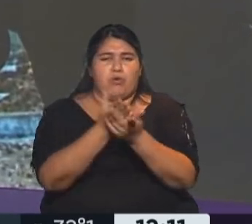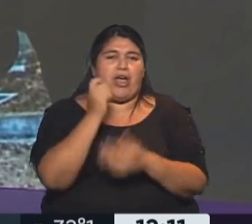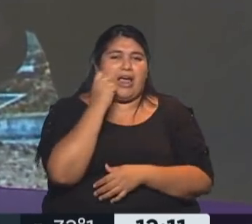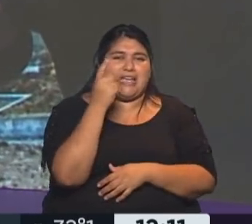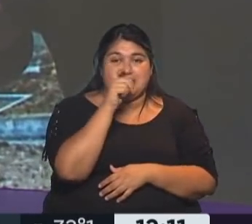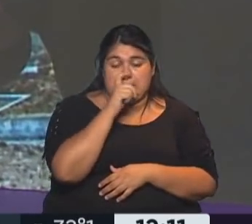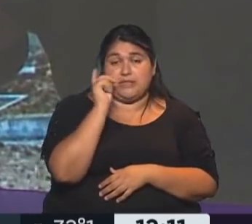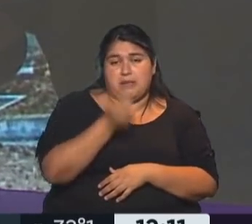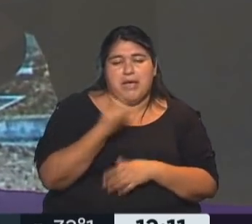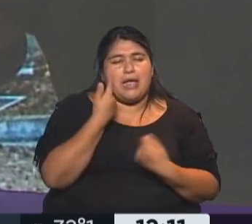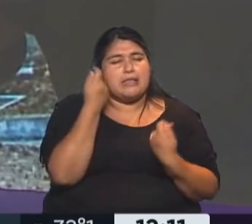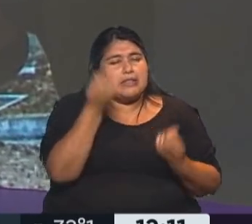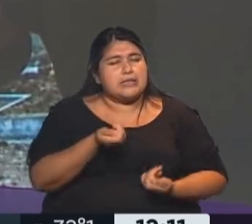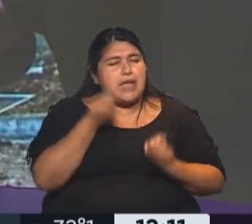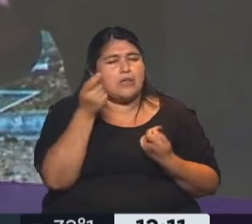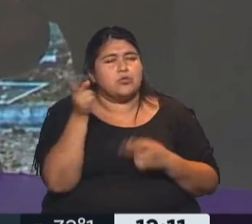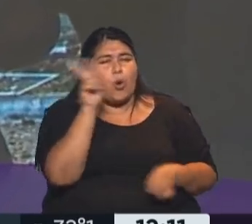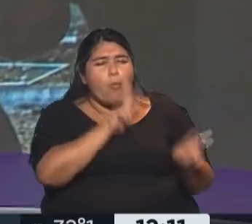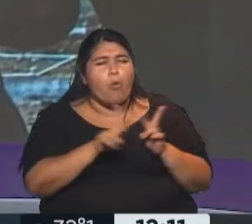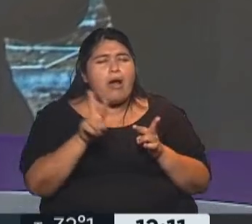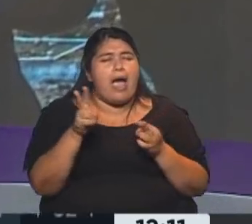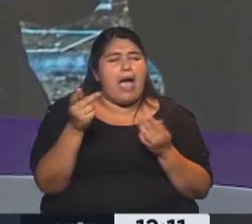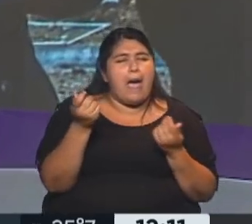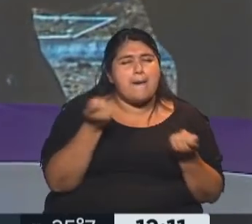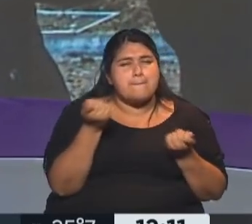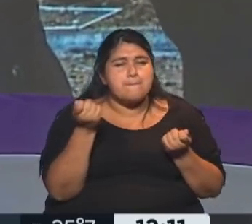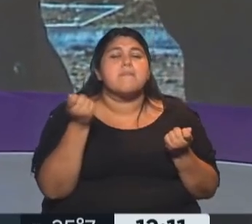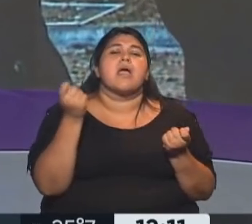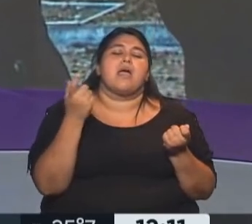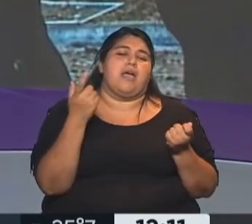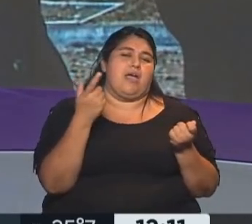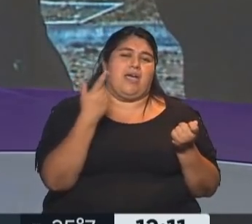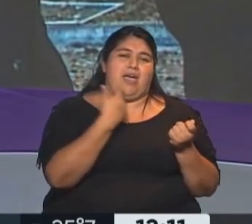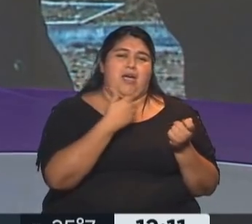Mientras tanto, tratando de mediar en este conflicto, el Papa Francisco,